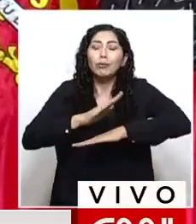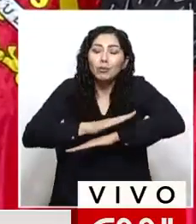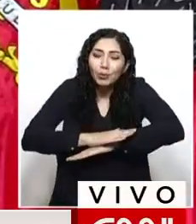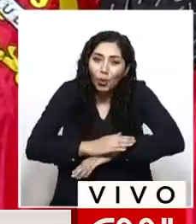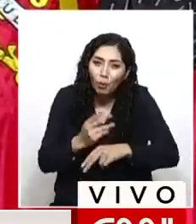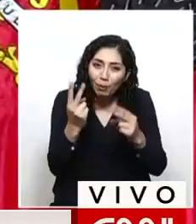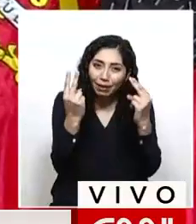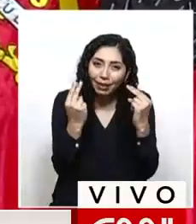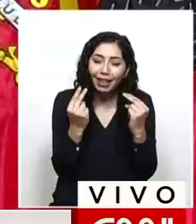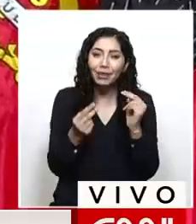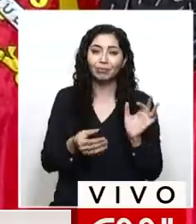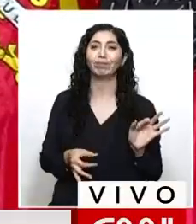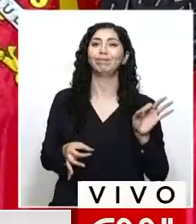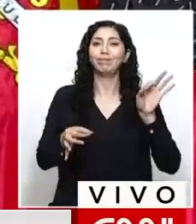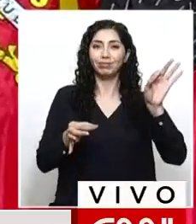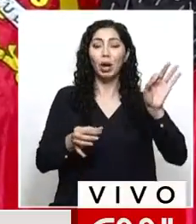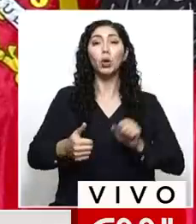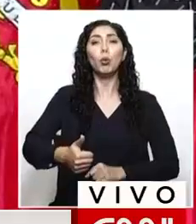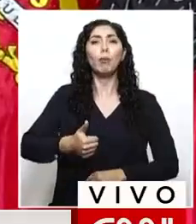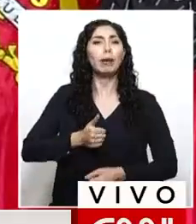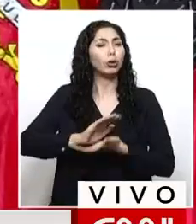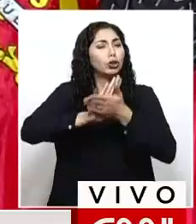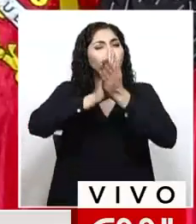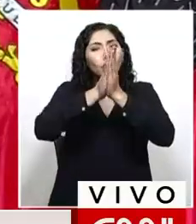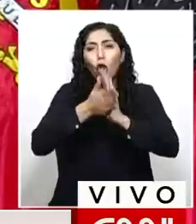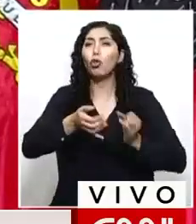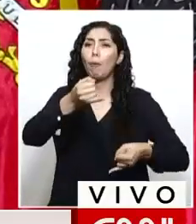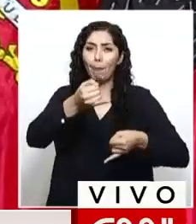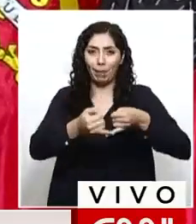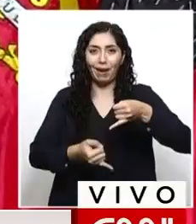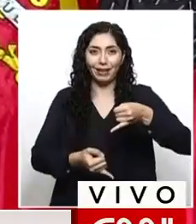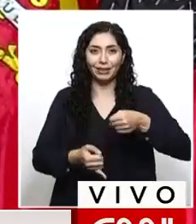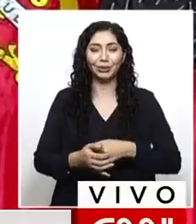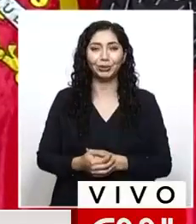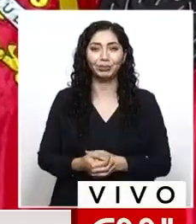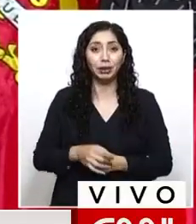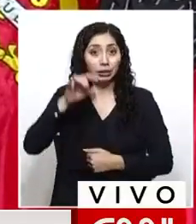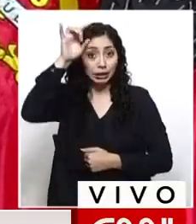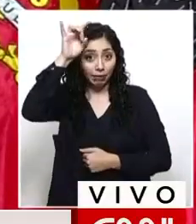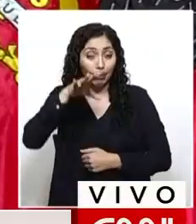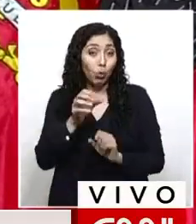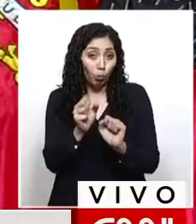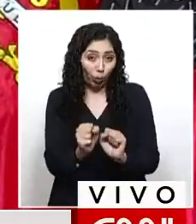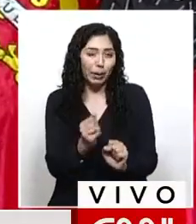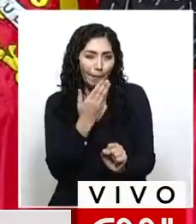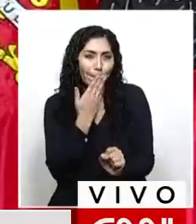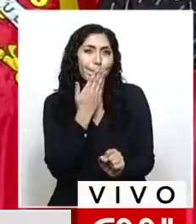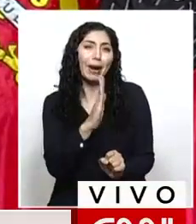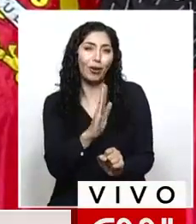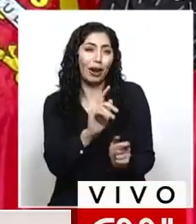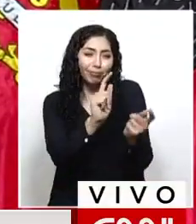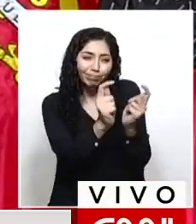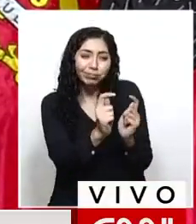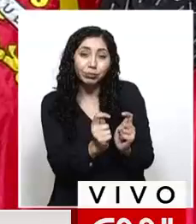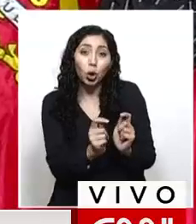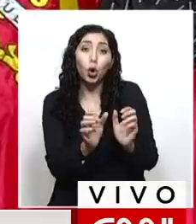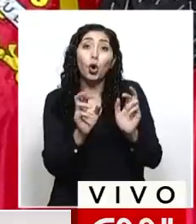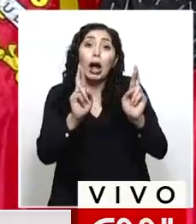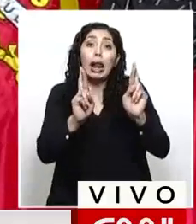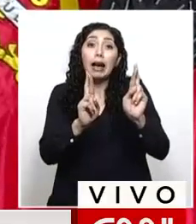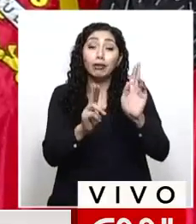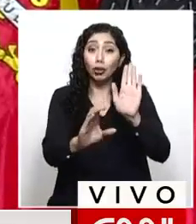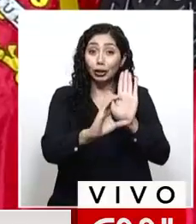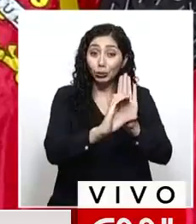ofrecemos cumpliendo todos los plazos establecidos. Sabemos que es perfectible y esperamos sea el piso mínimo que